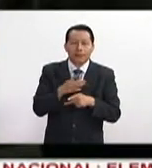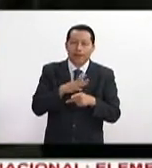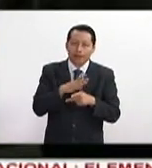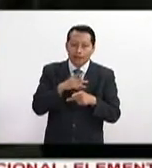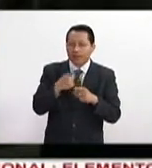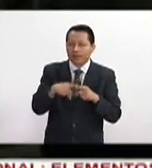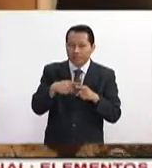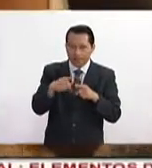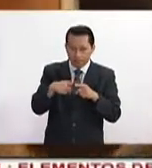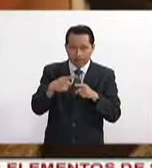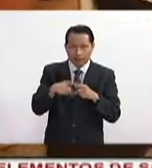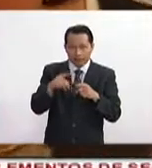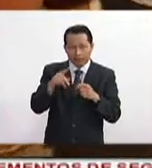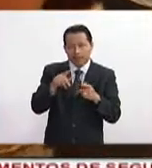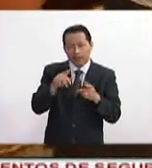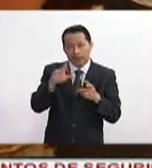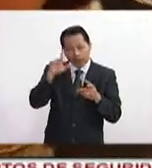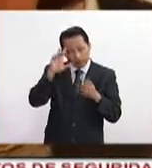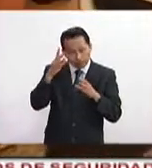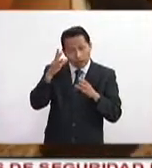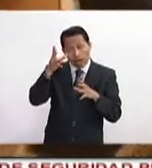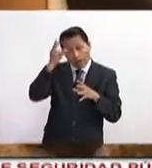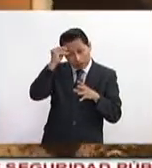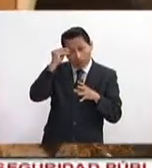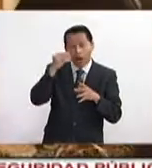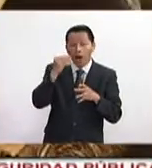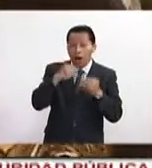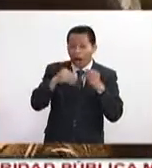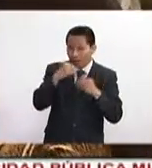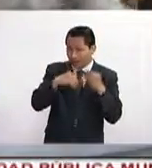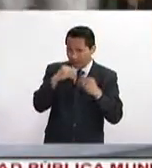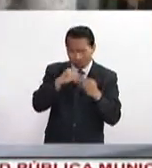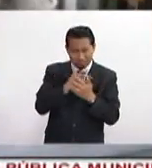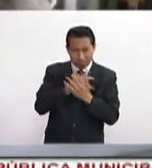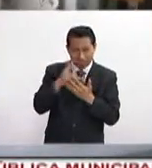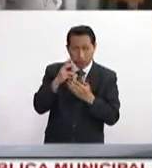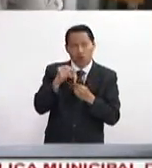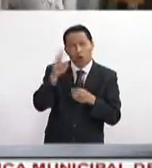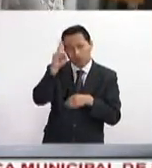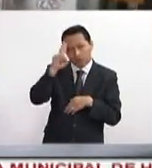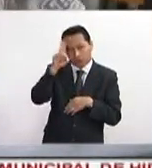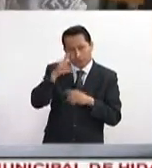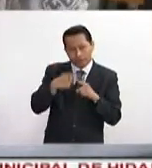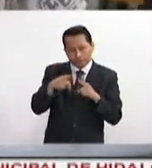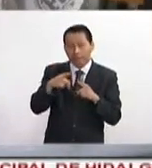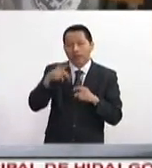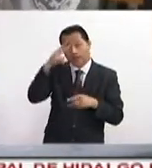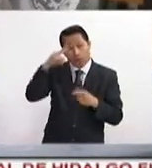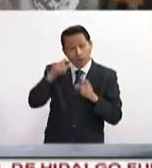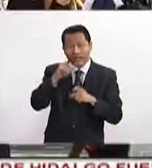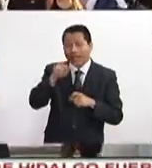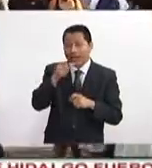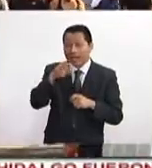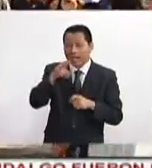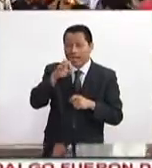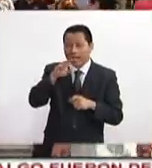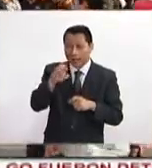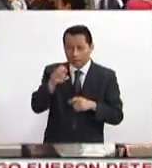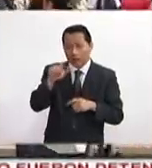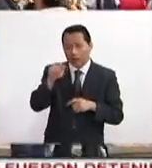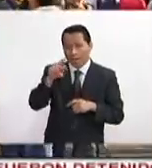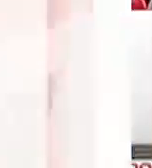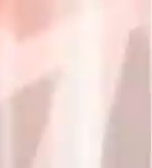otros trastornos como el del aprendizaje, el abuso en la comida y en las adicciones. Para México al Día, Jacqueline López Zárate.